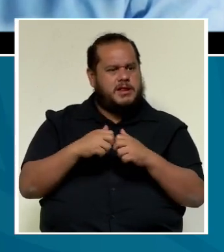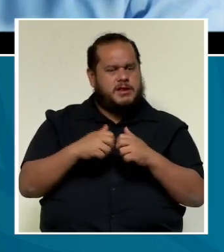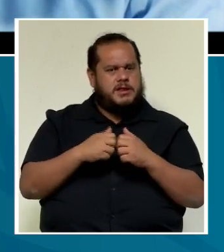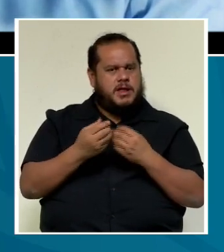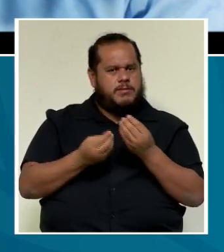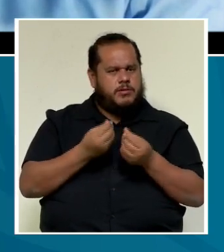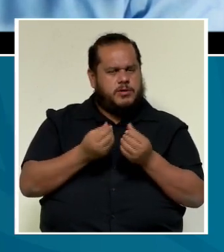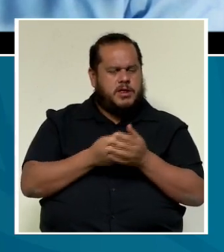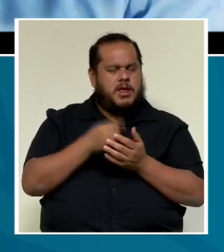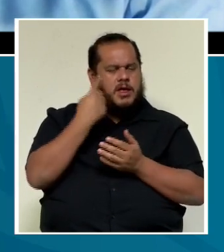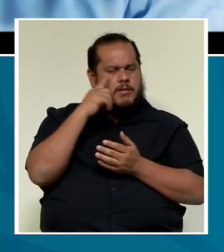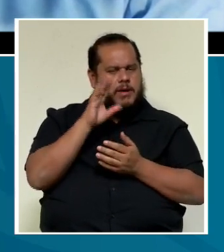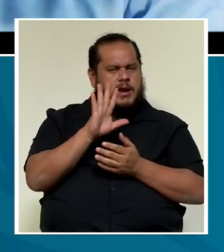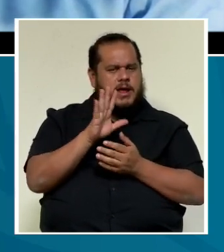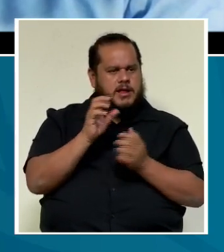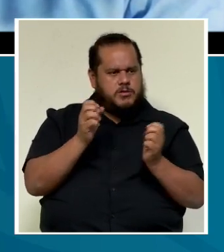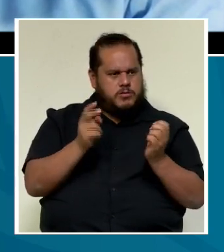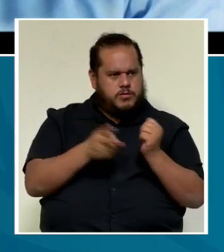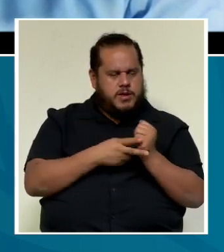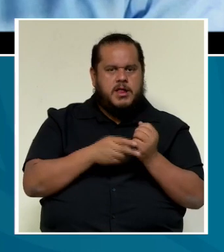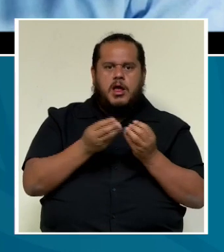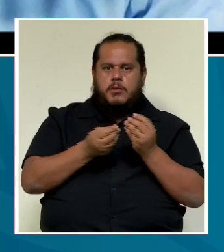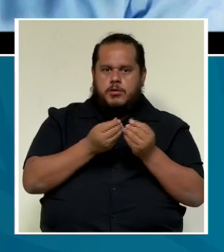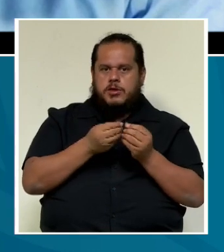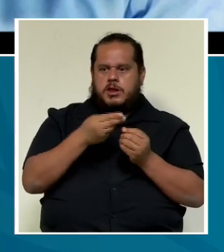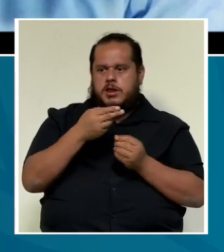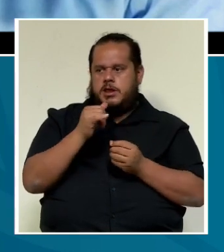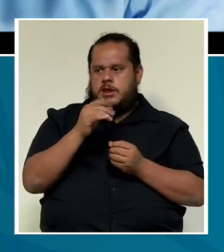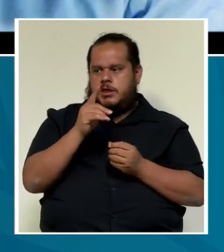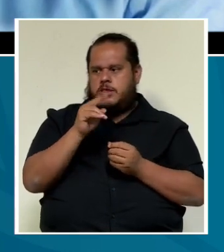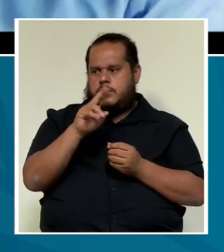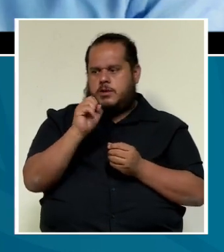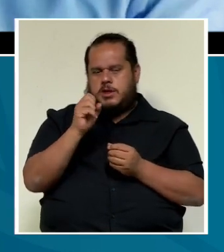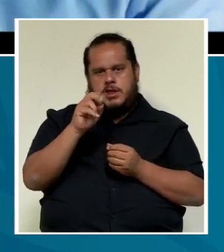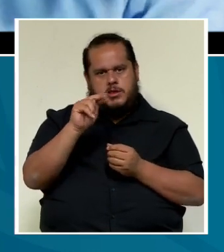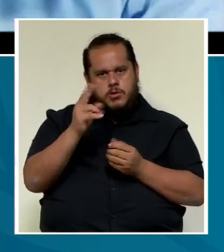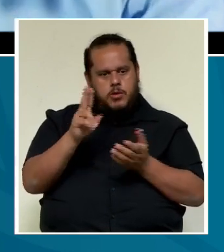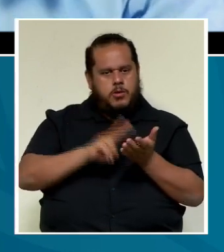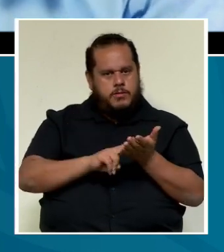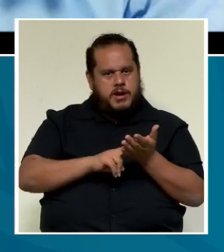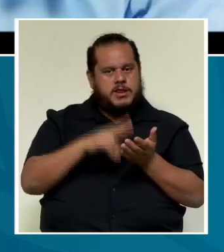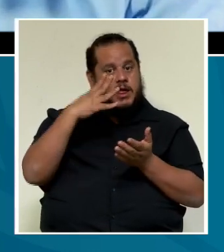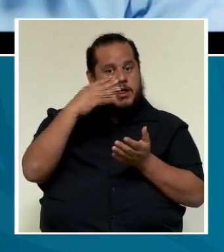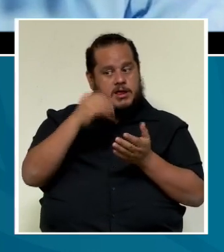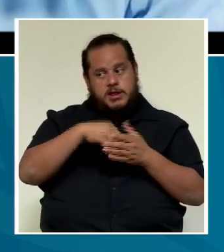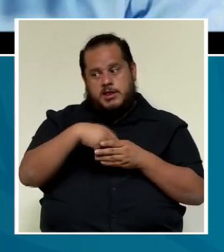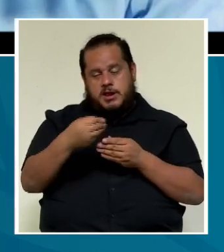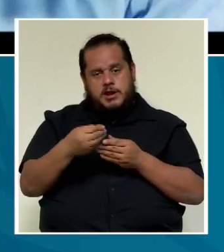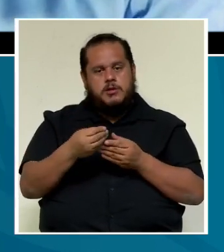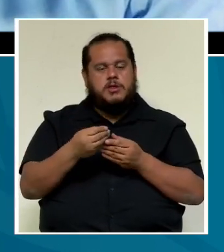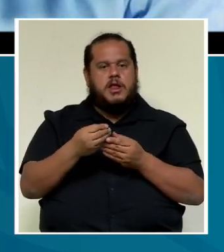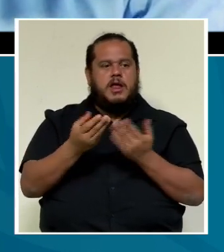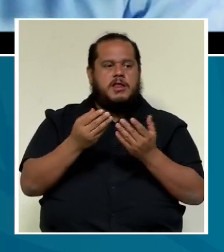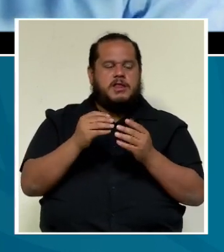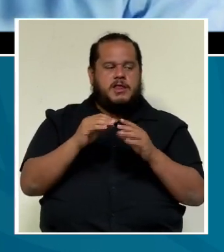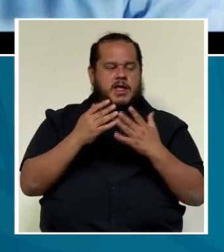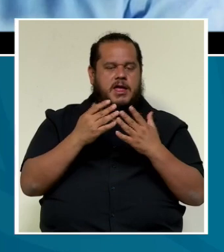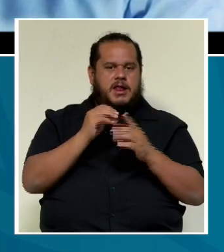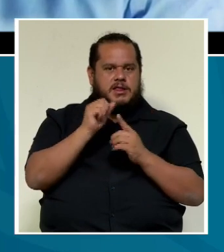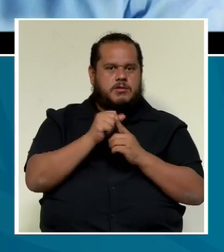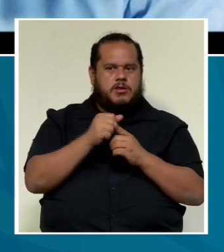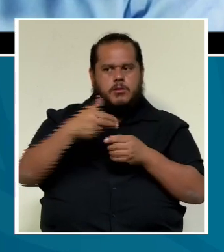producida para, a su vez, producir hidrógeno verde y salirnos de la matriz petrolera en el